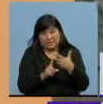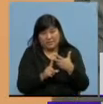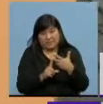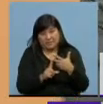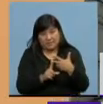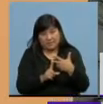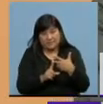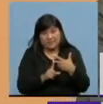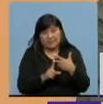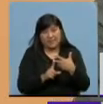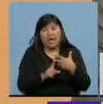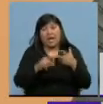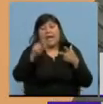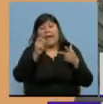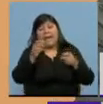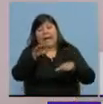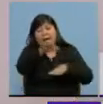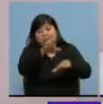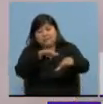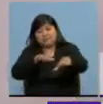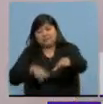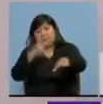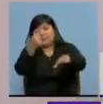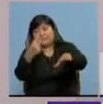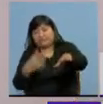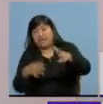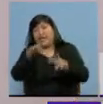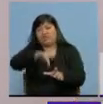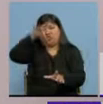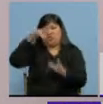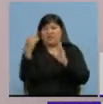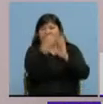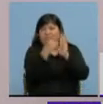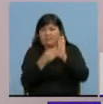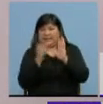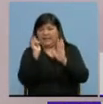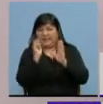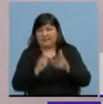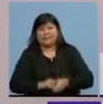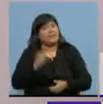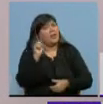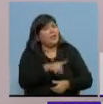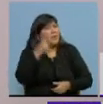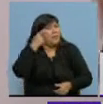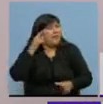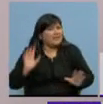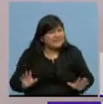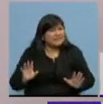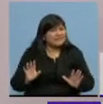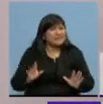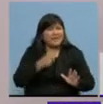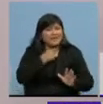de que hace el orden de largada. A Guillermo Ortelli nunca se le pasó por la cabeza, con tantos campeonatos ganados, ir a categorías